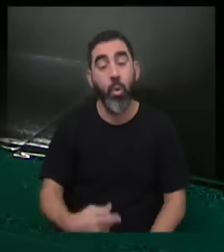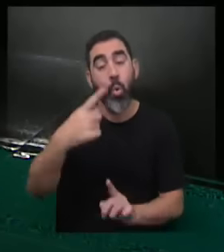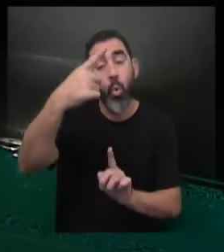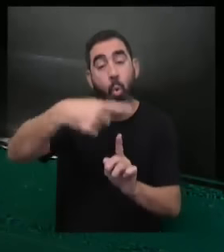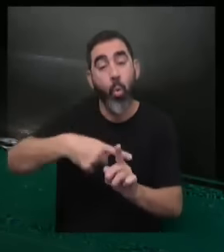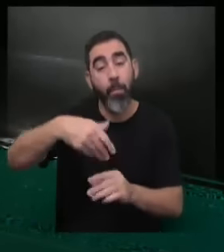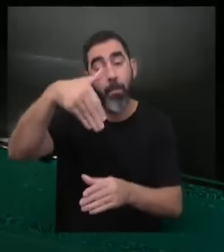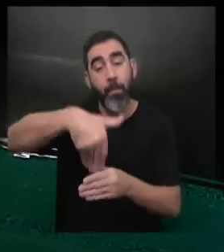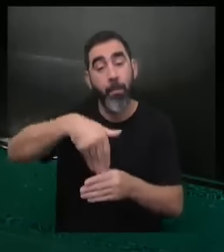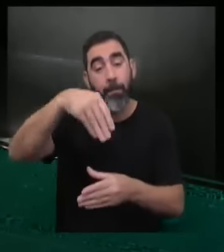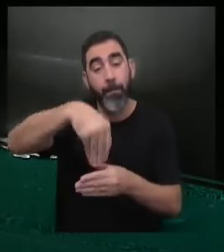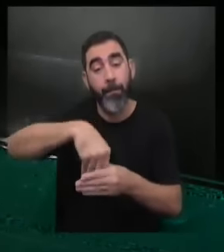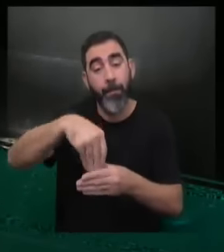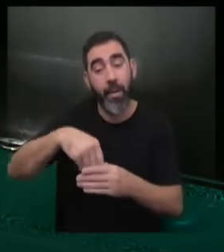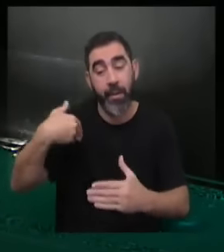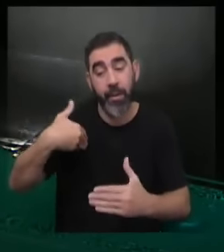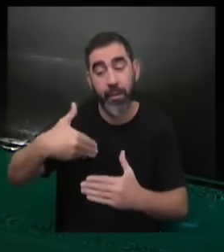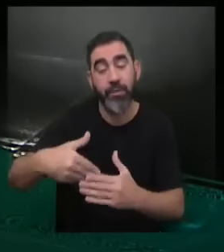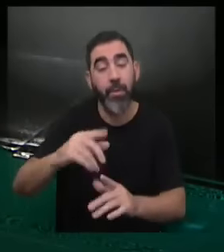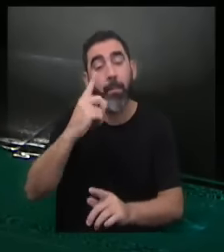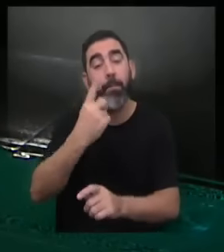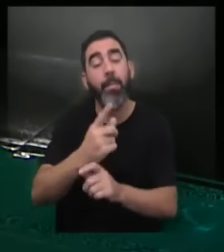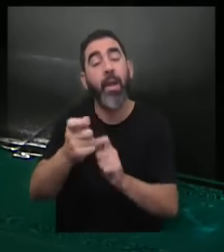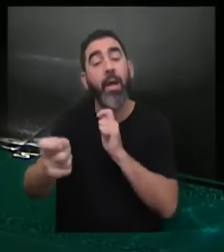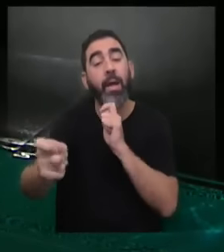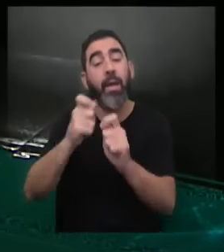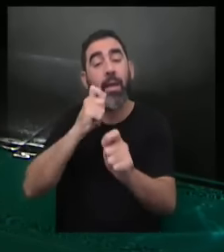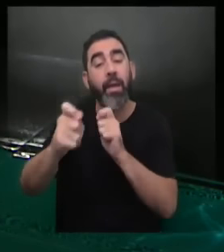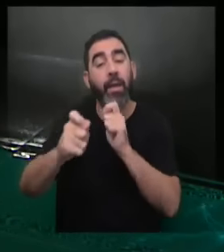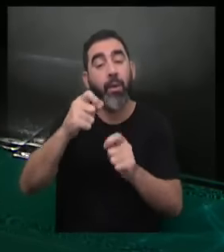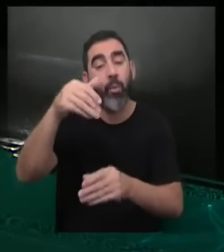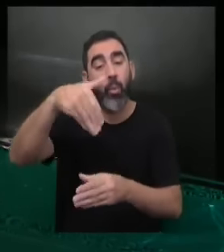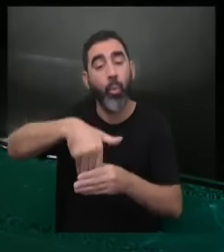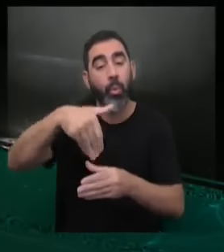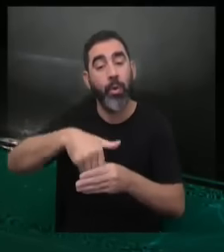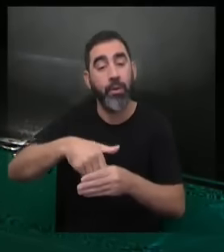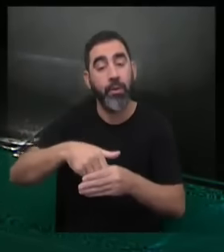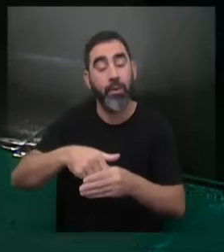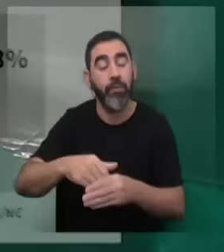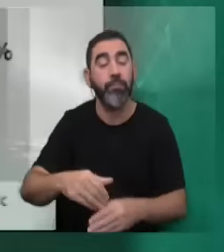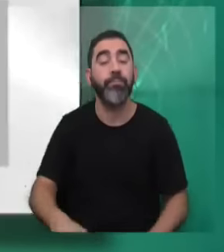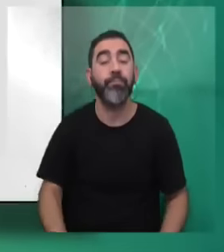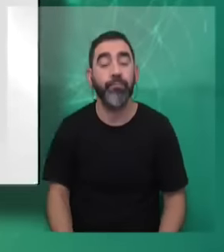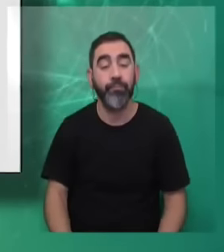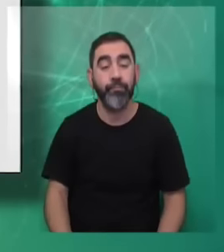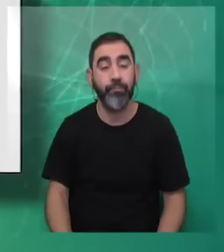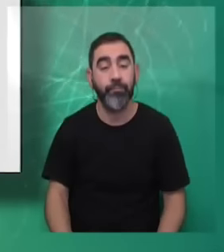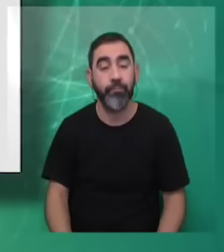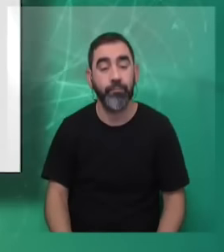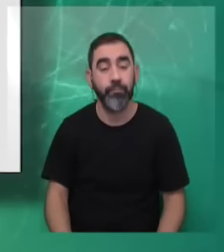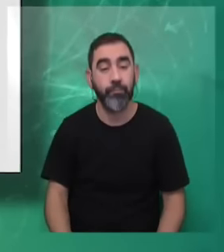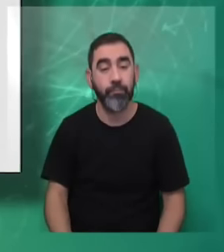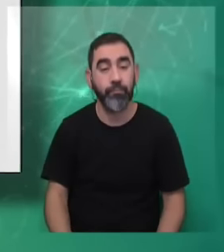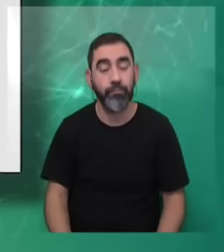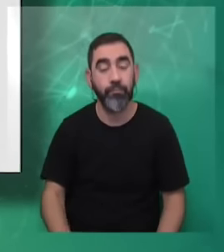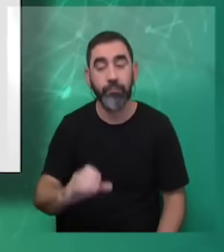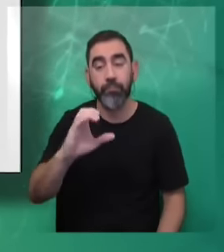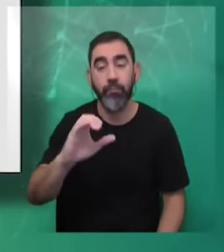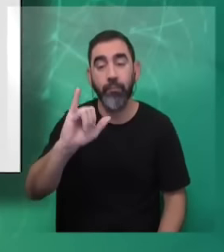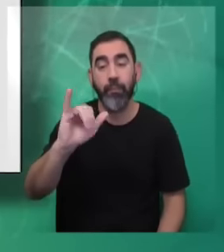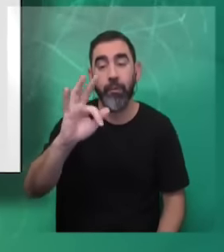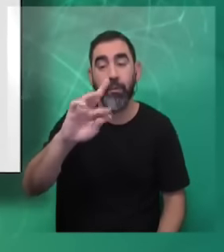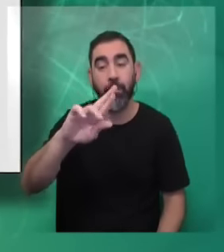de las elecciones internas empiezan a conocer las primeras encuestas de intención de voto de Cara a las elecciones generales de octubre